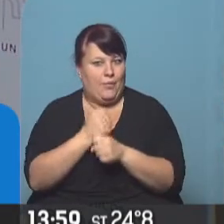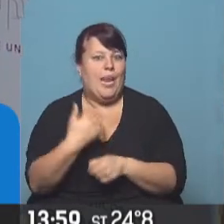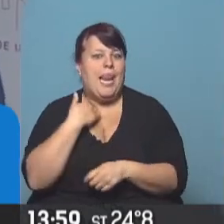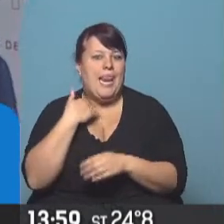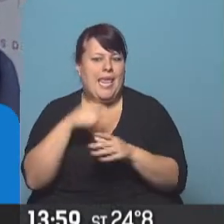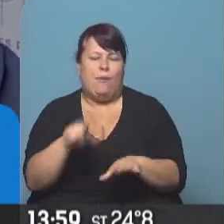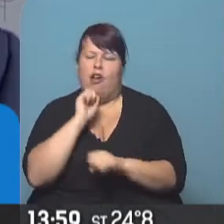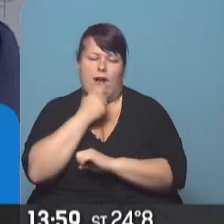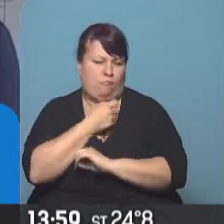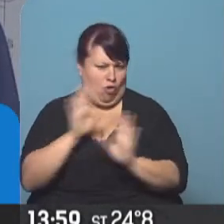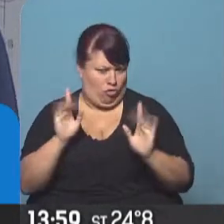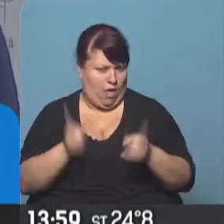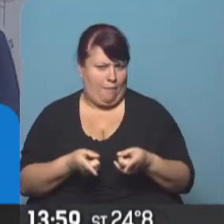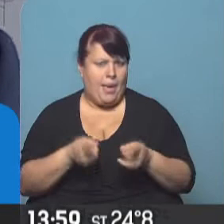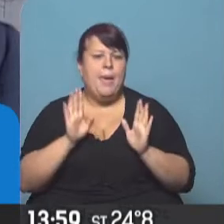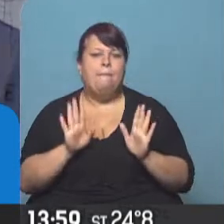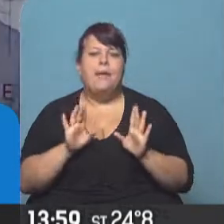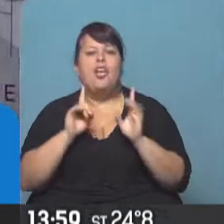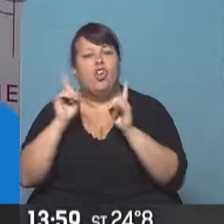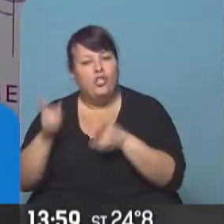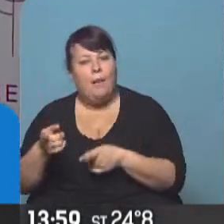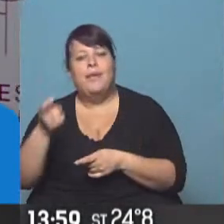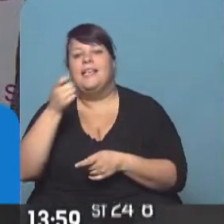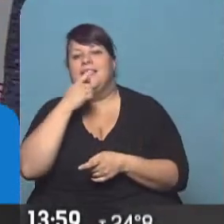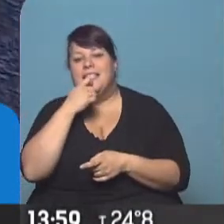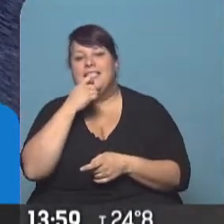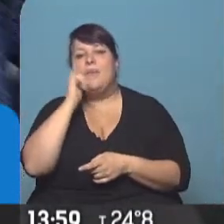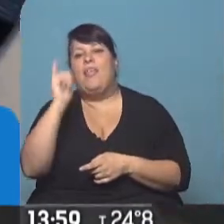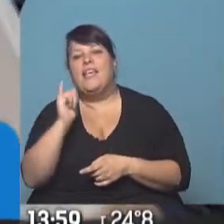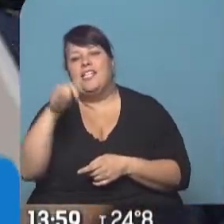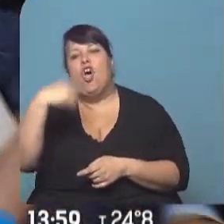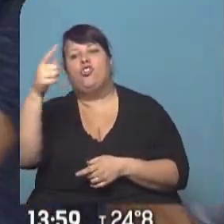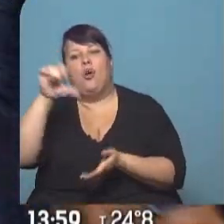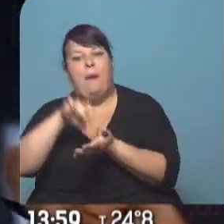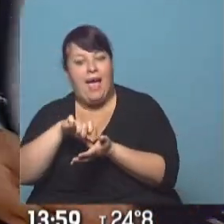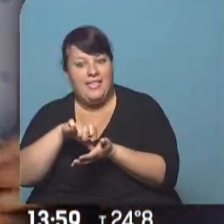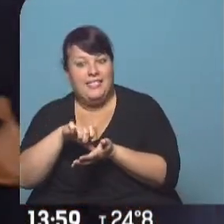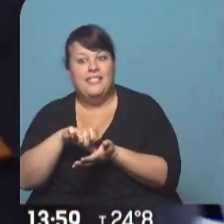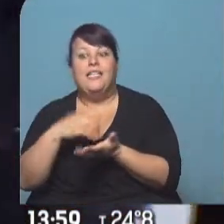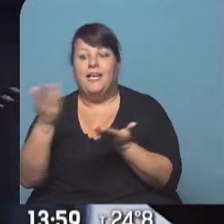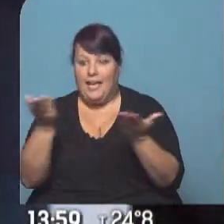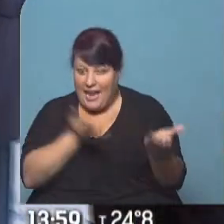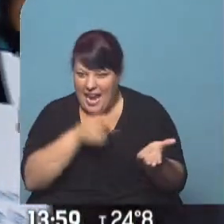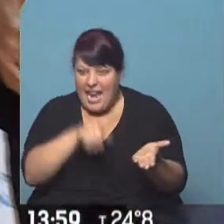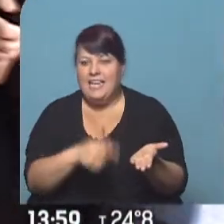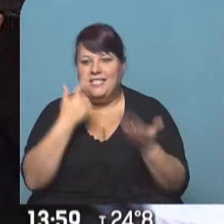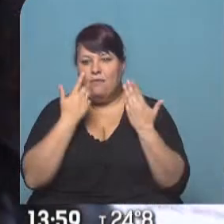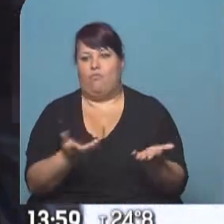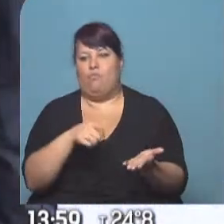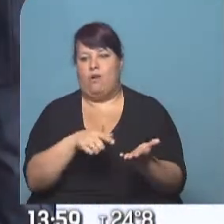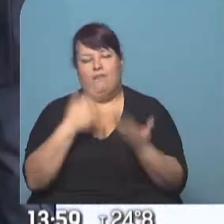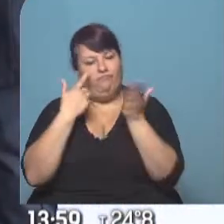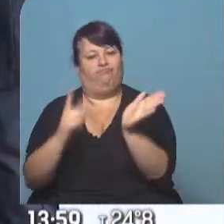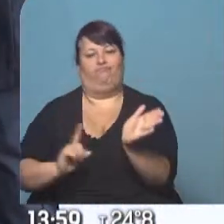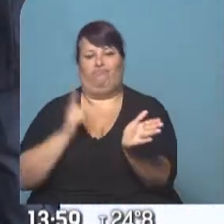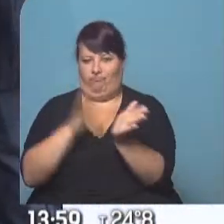objeto obesísimo además, pero para que además, cuando le tenés que decir a otro país, señores, esta es la muestra, se lo mostrás